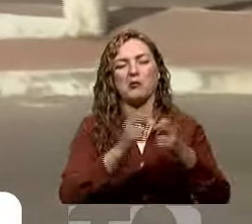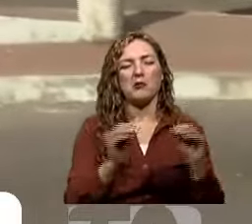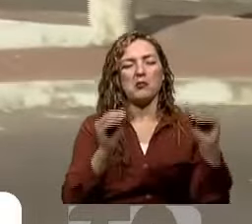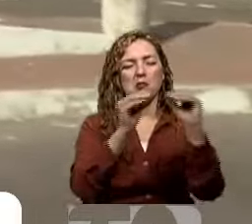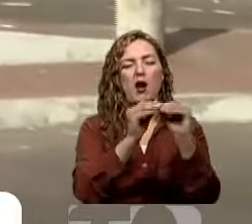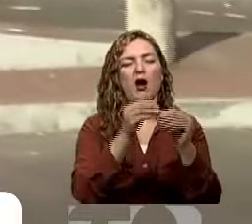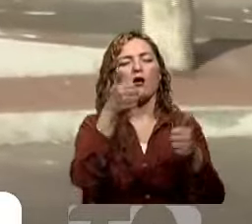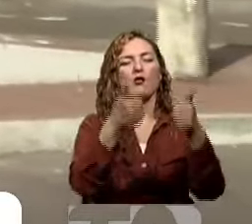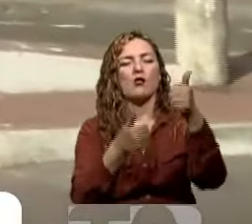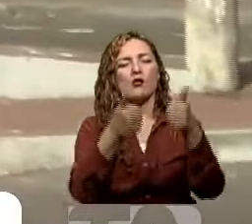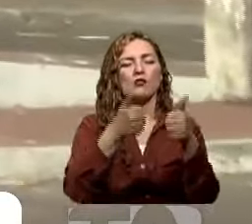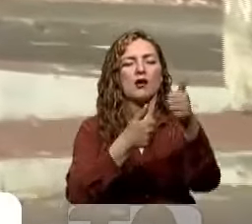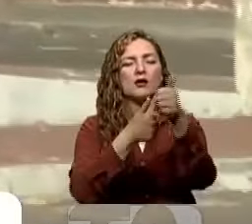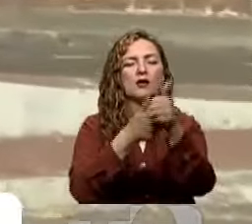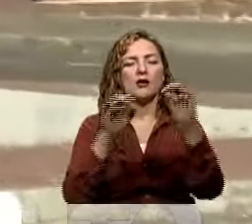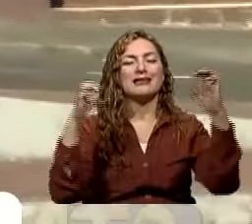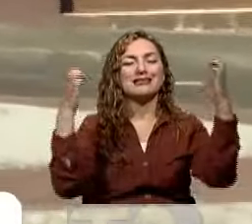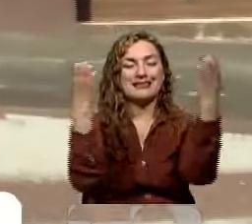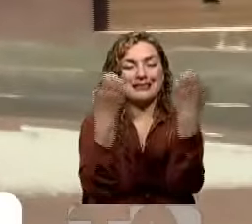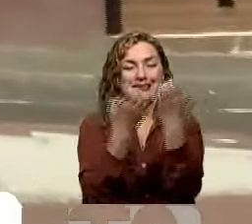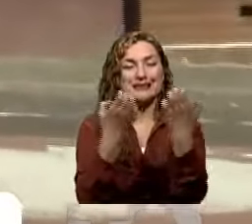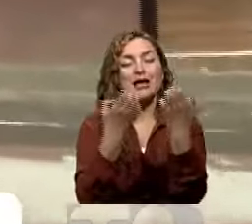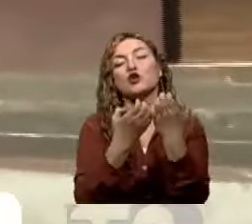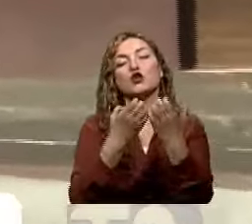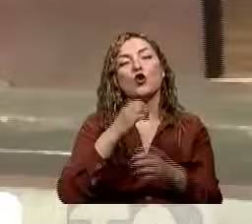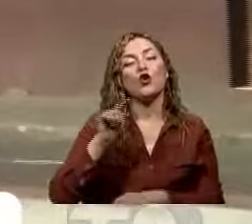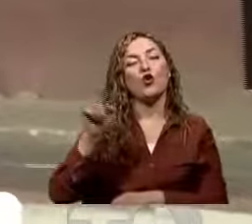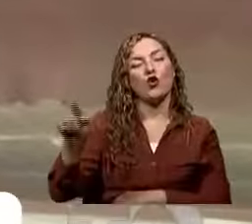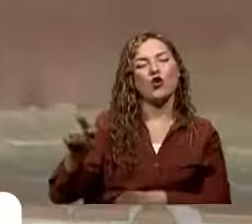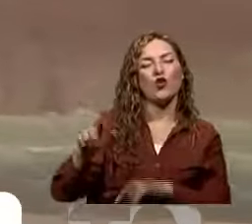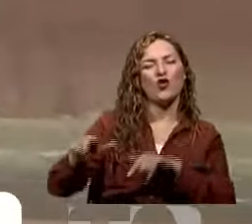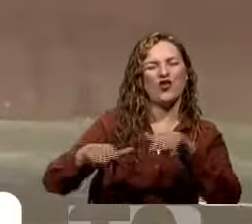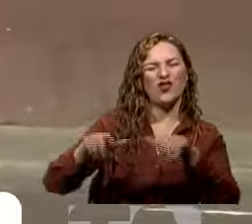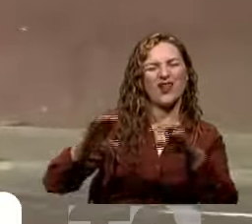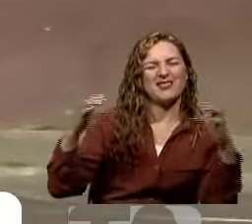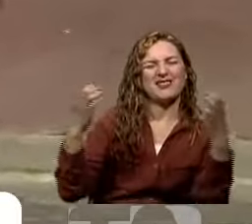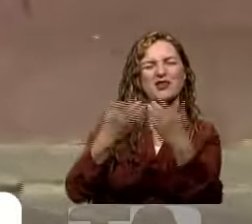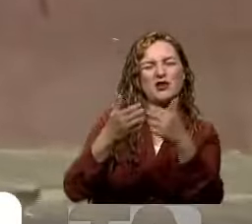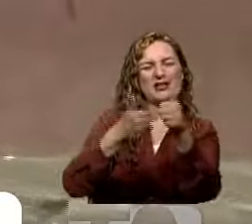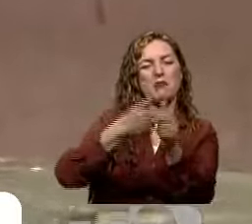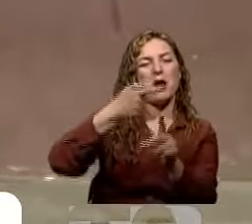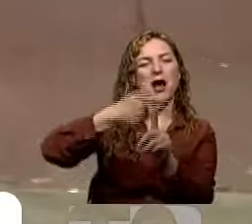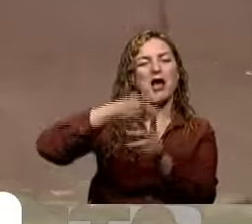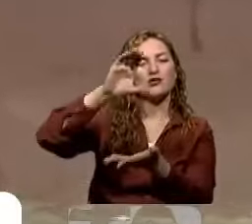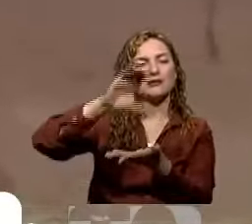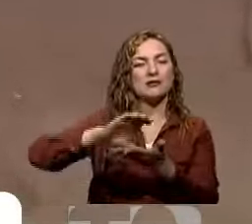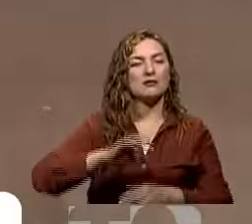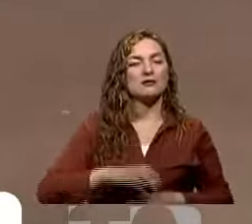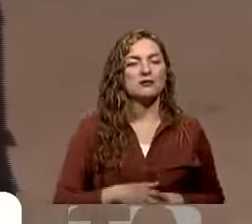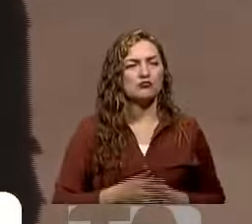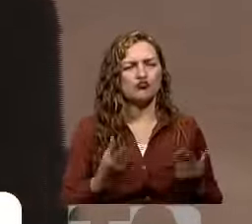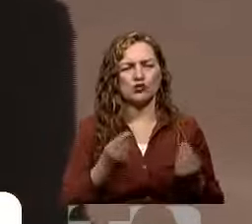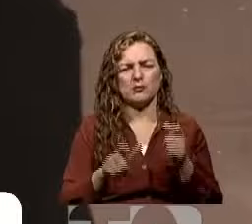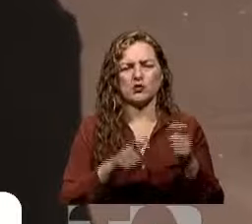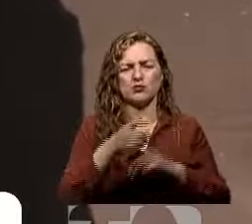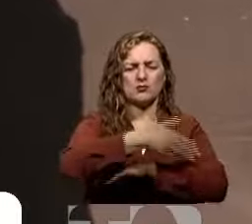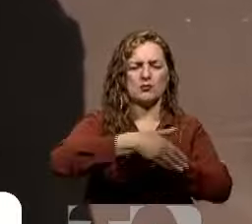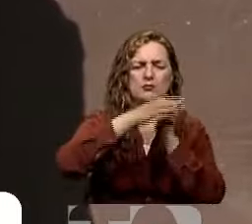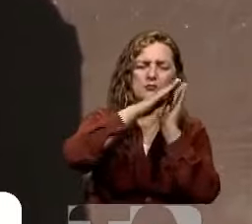cerca del Julio César Hidalgo. Acá, al parecer, durante este operativo han desalojado a varias personas que